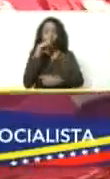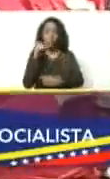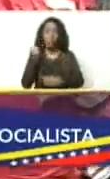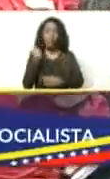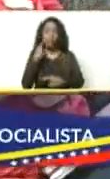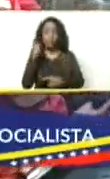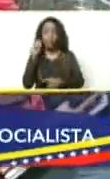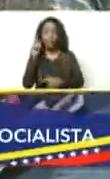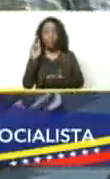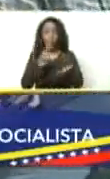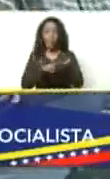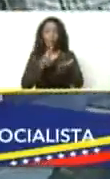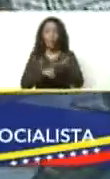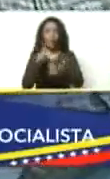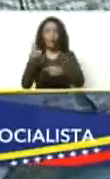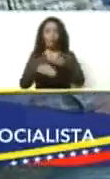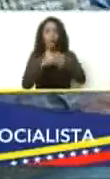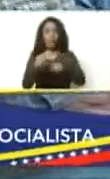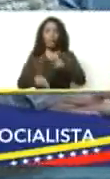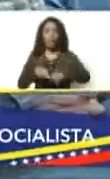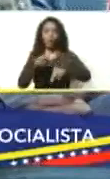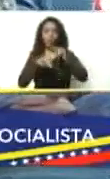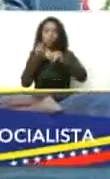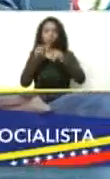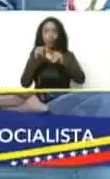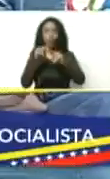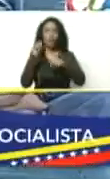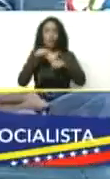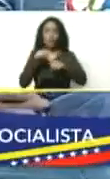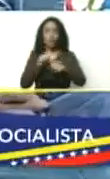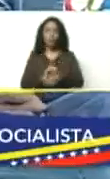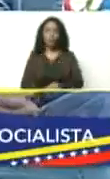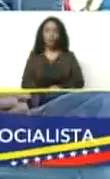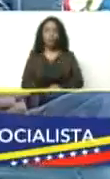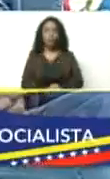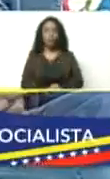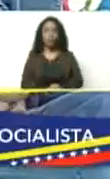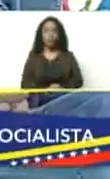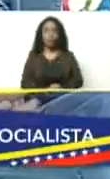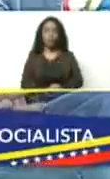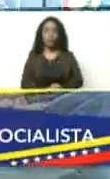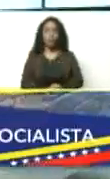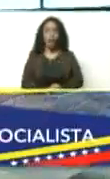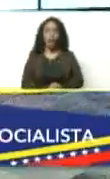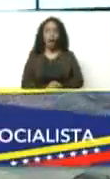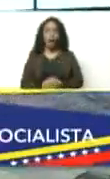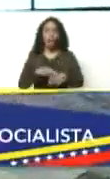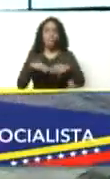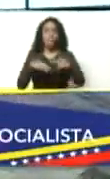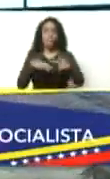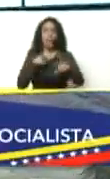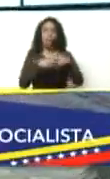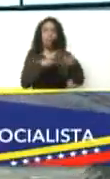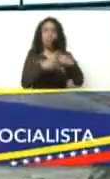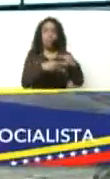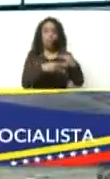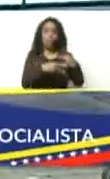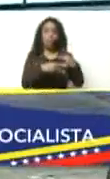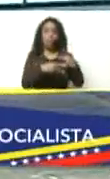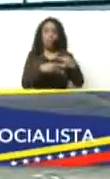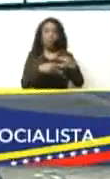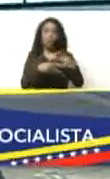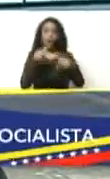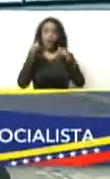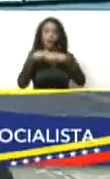de lo real es el que construye el productor de carache, el productor de las cocuizas,